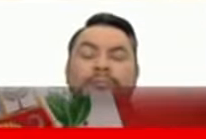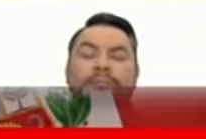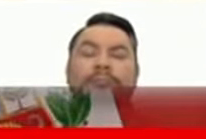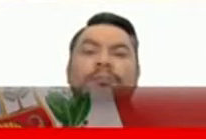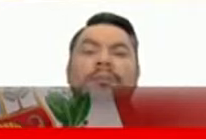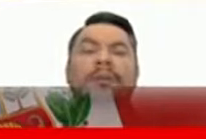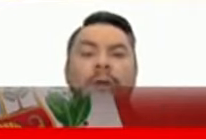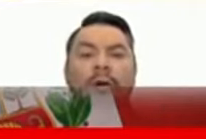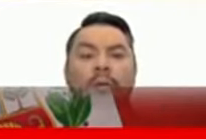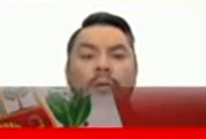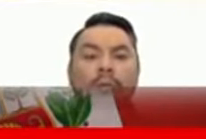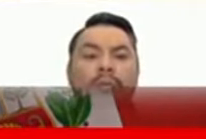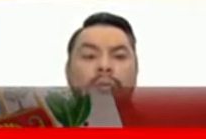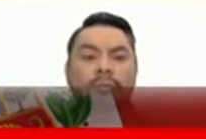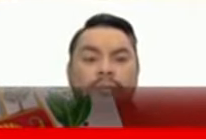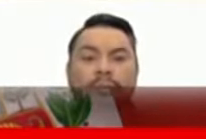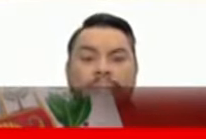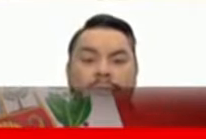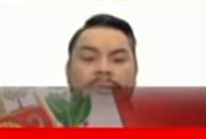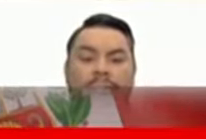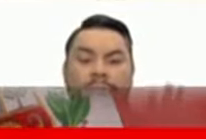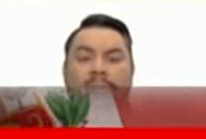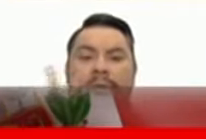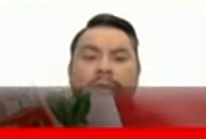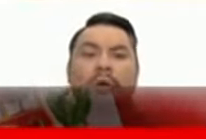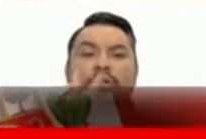Resolución Suprema número